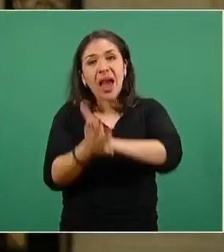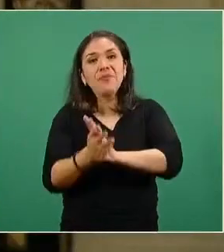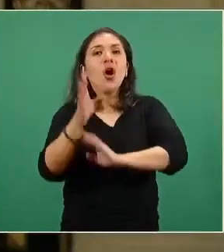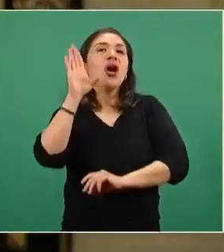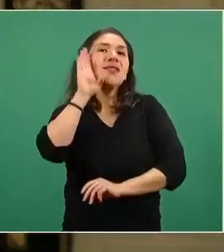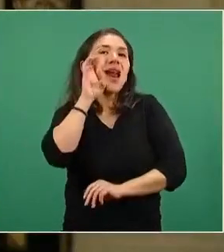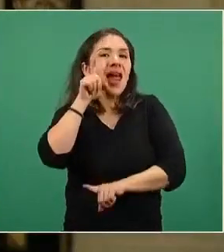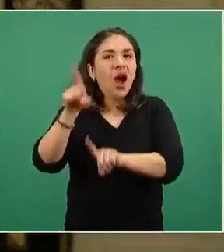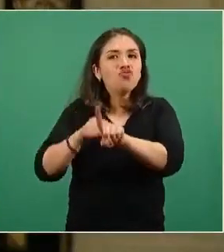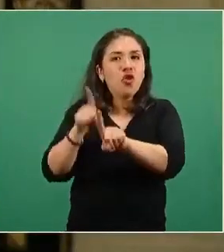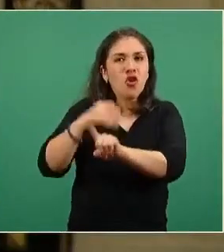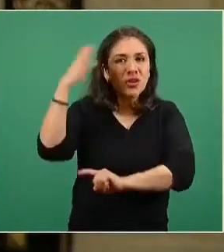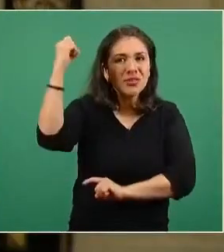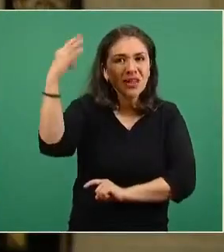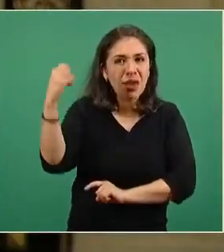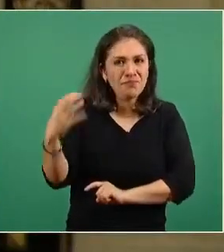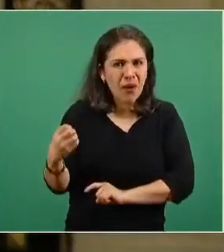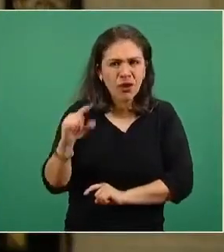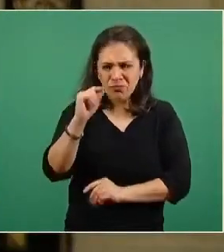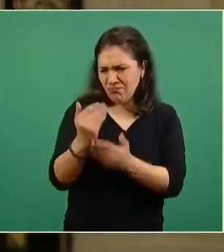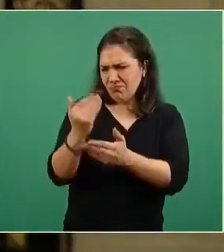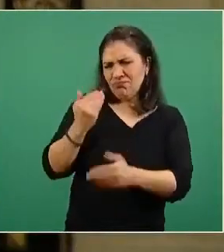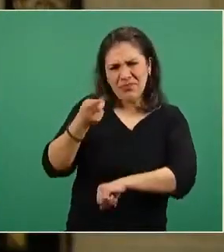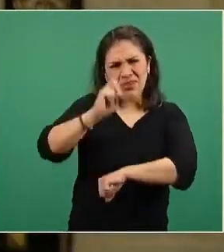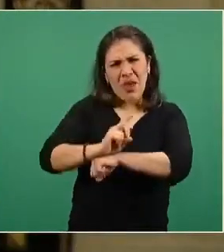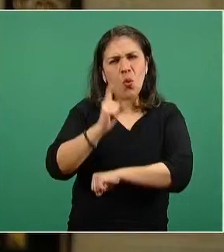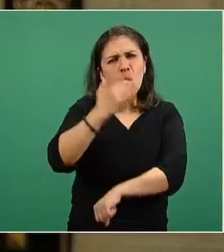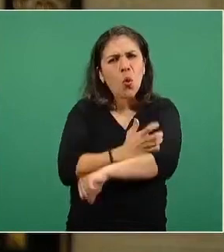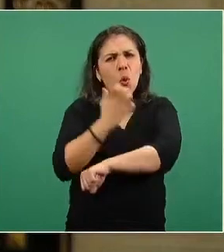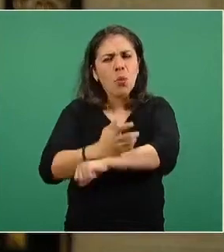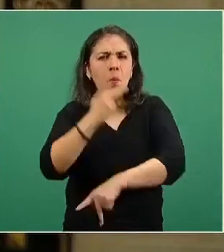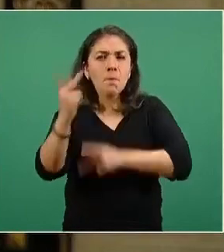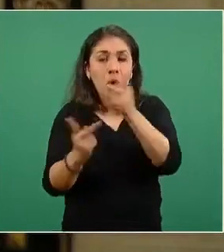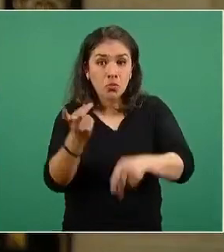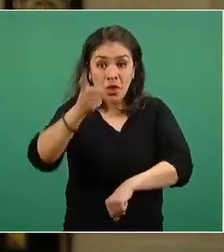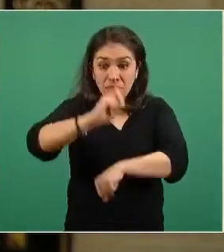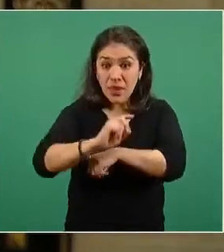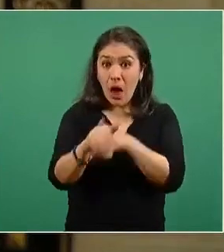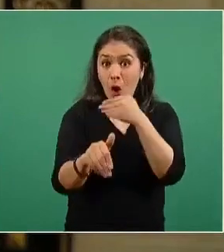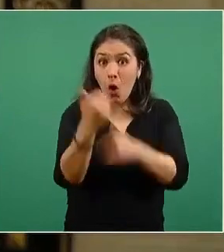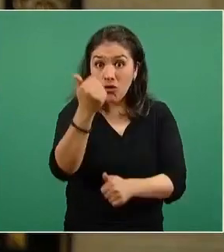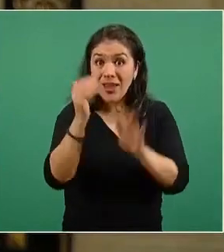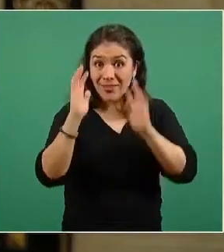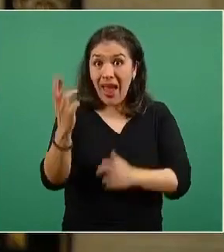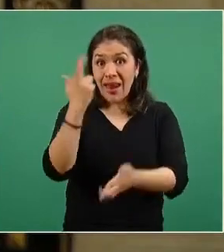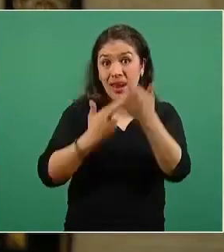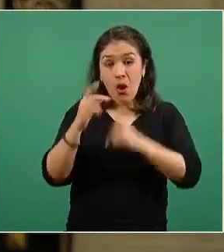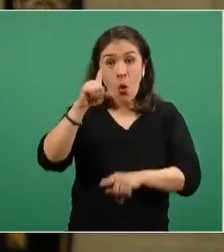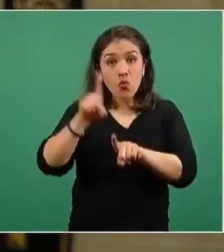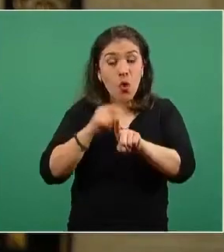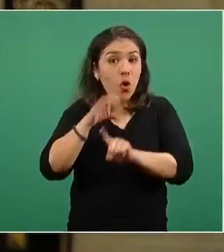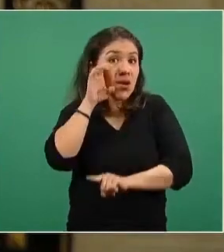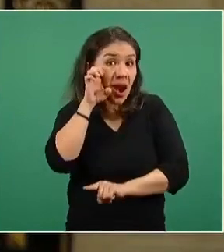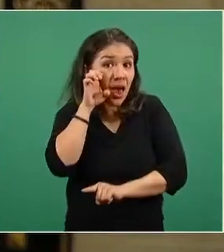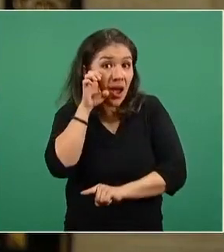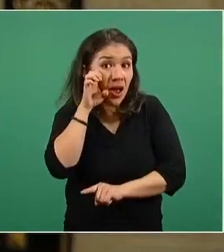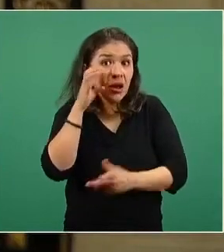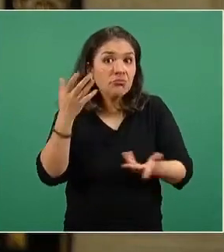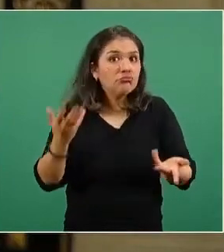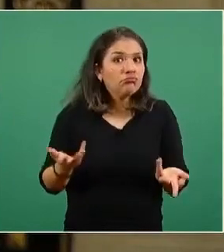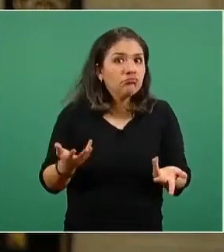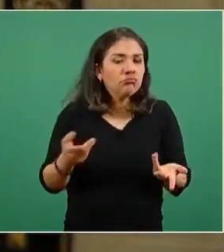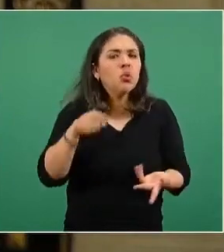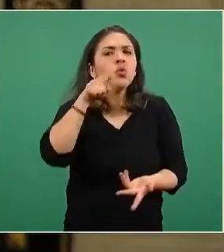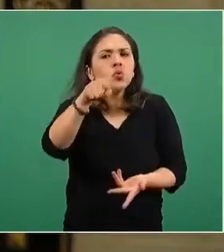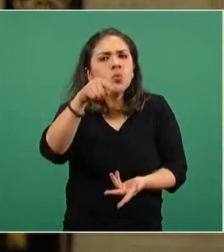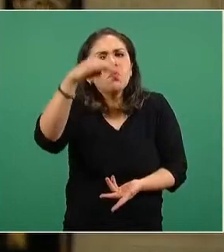anaranjado? Hace unos días un compañero preguntaba que si para el día 11 iba a regresar a la Ciudad de México por lo menos anaranjado.